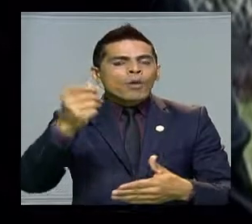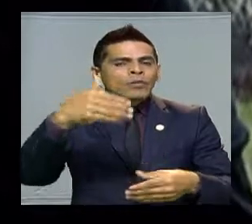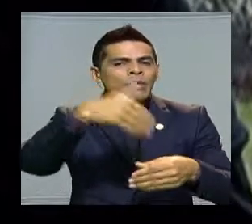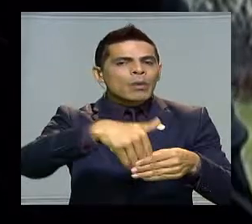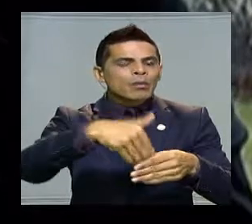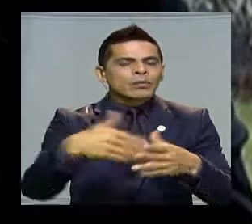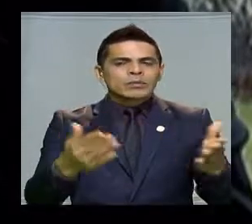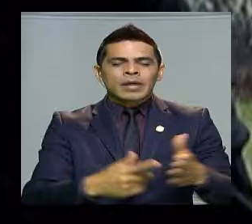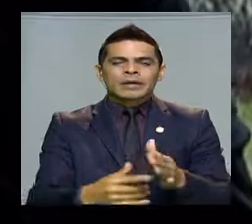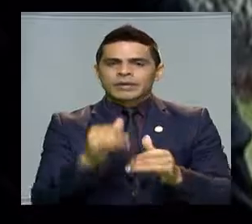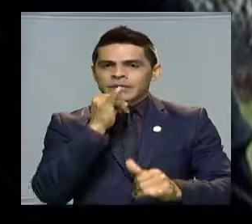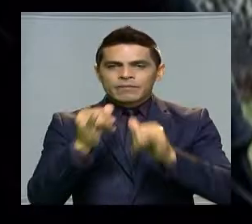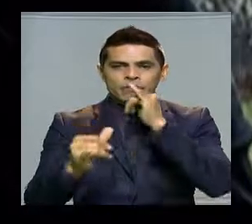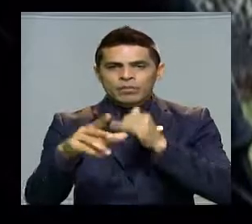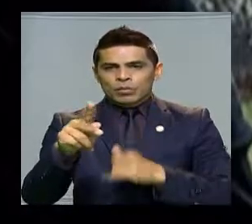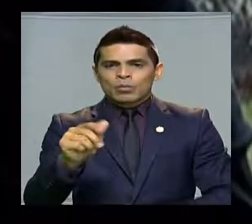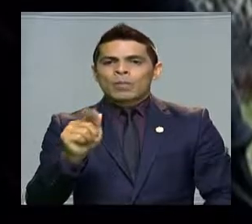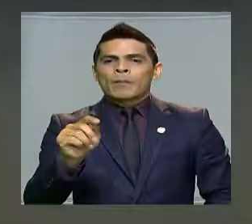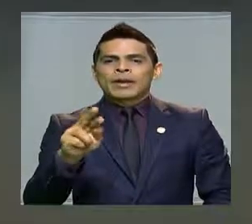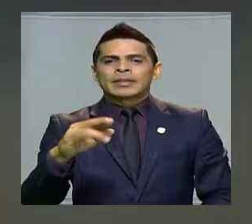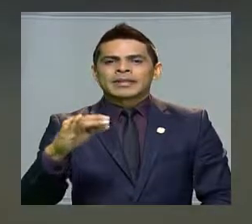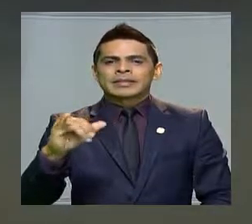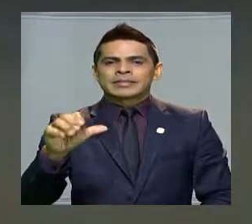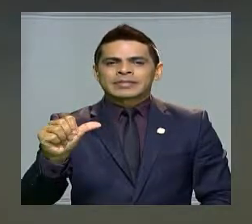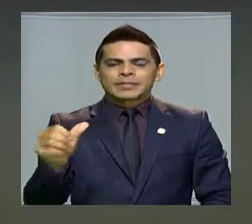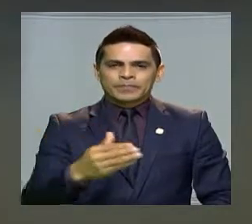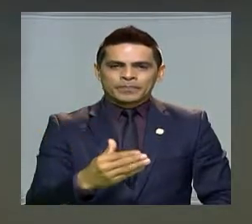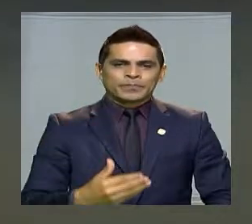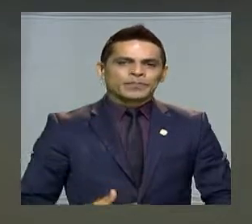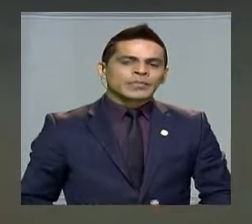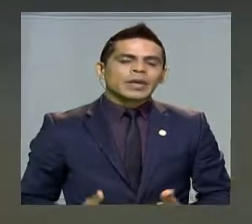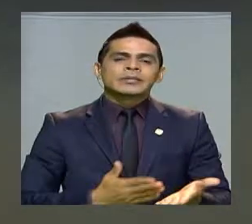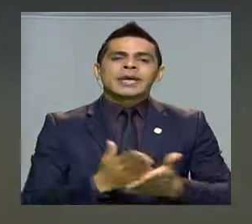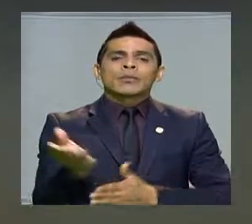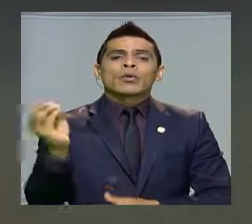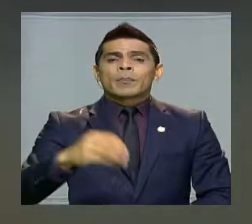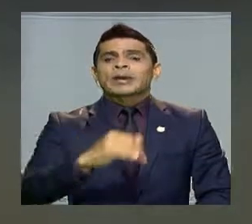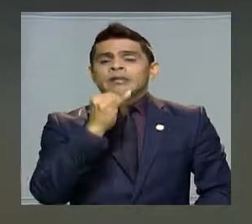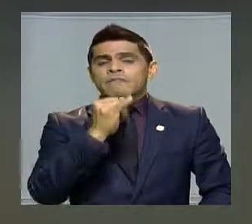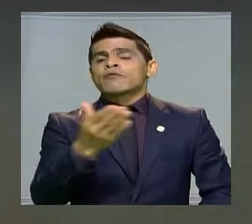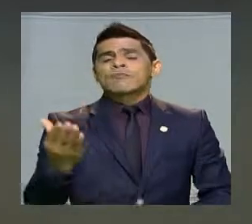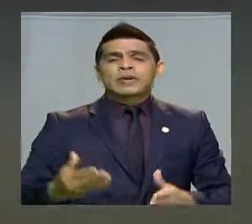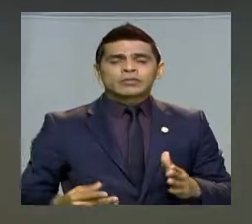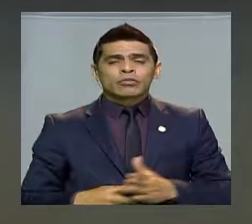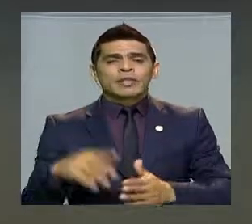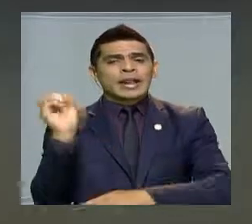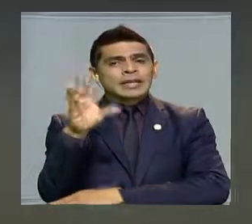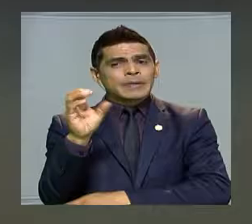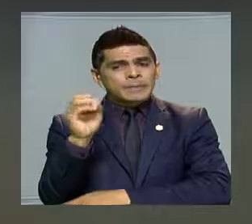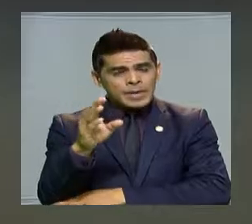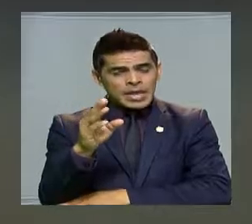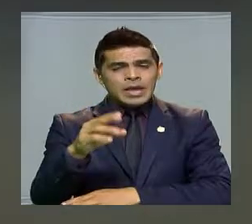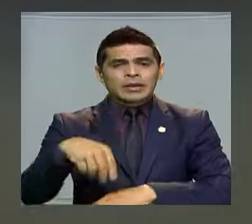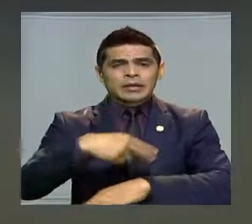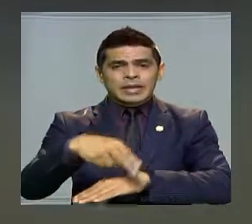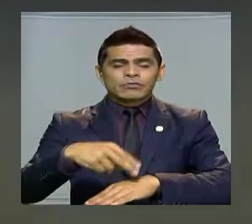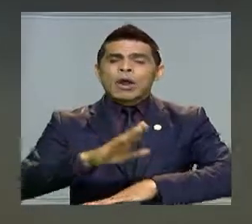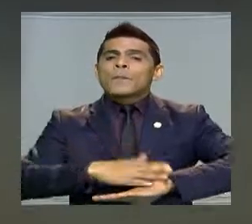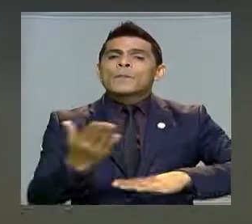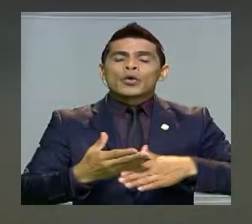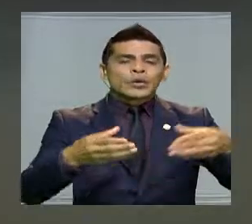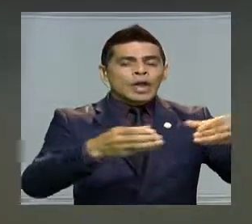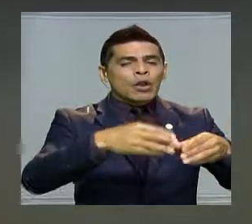Venezuela, Patricia Bolívar, Noticias Canal I. Seguimos con más del tema legislativo, y es que los diputados del partido de